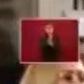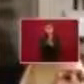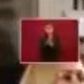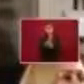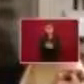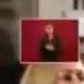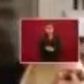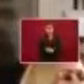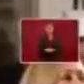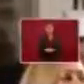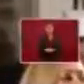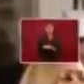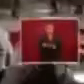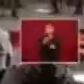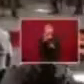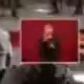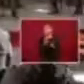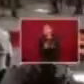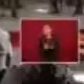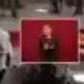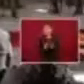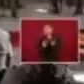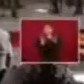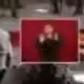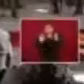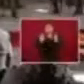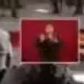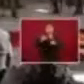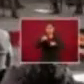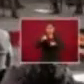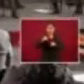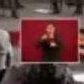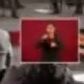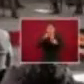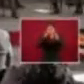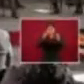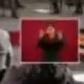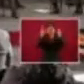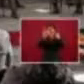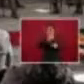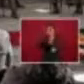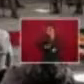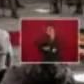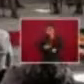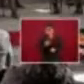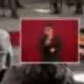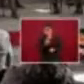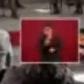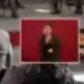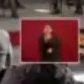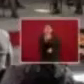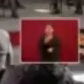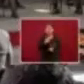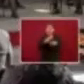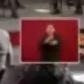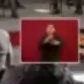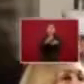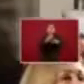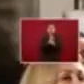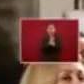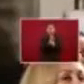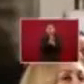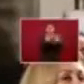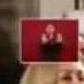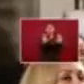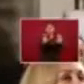la actividad. Y de ahí que el anuncio de ayer me parece que tiene esa misma lógica de actividades no esenciales, aunque yo te diría ahí qué